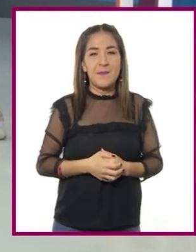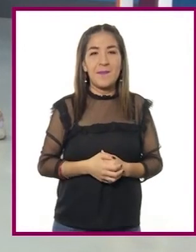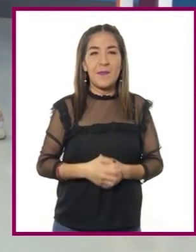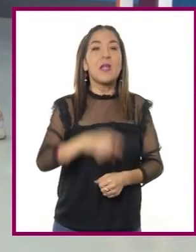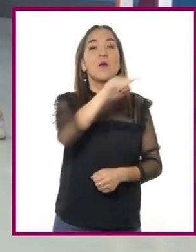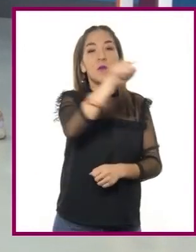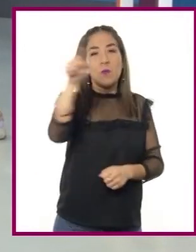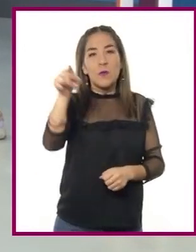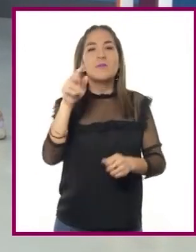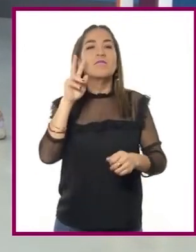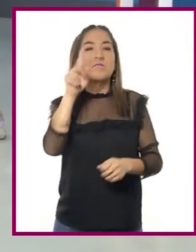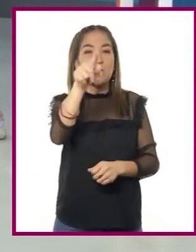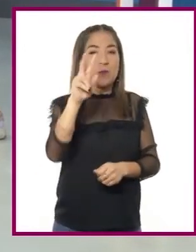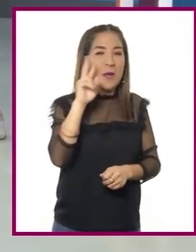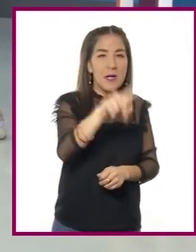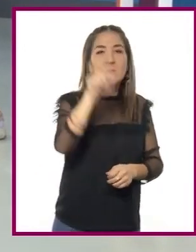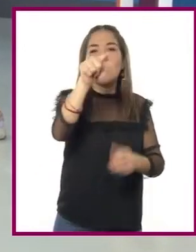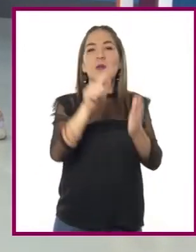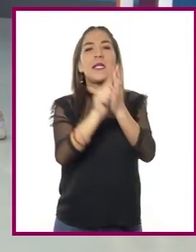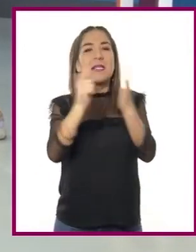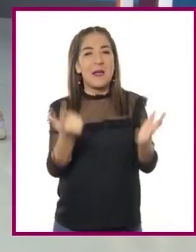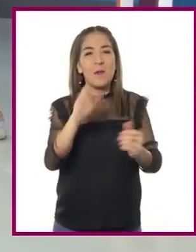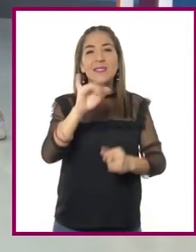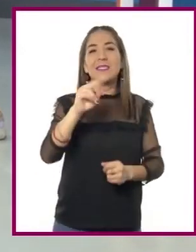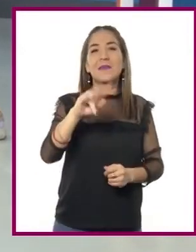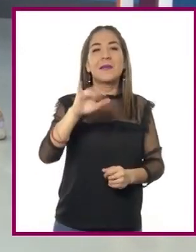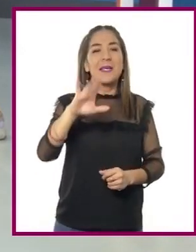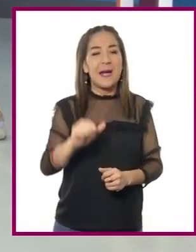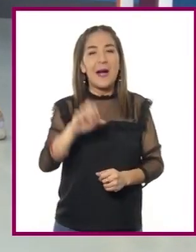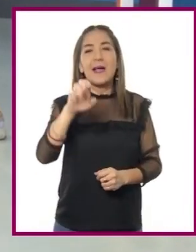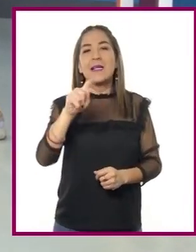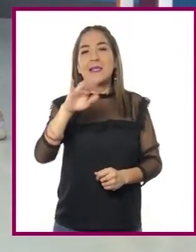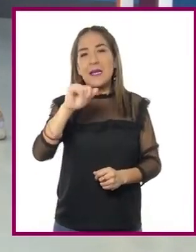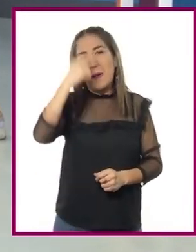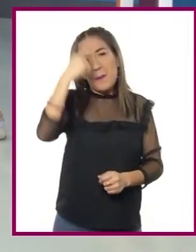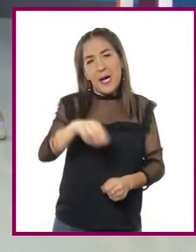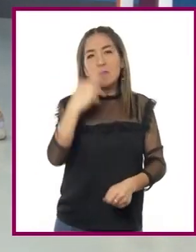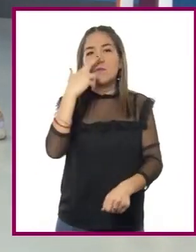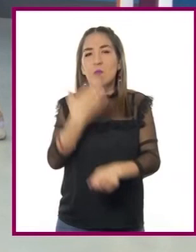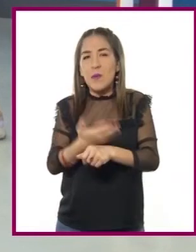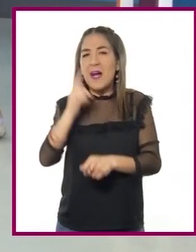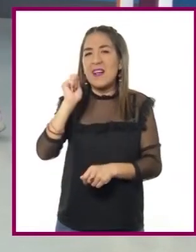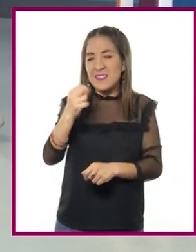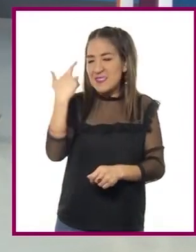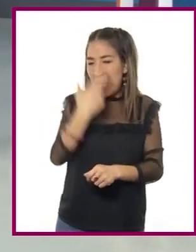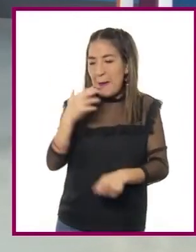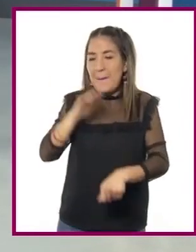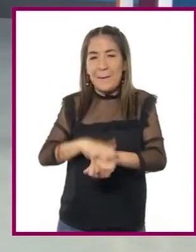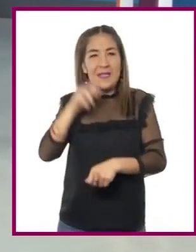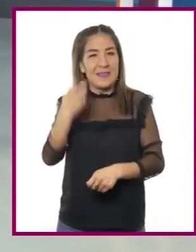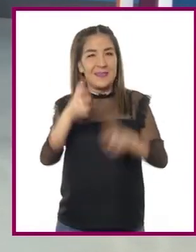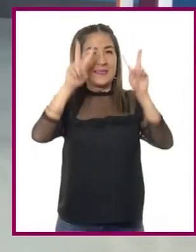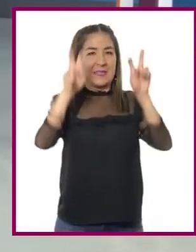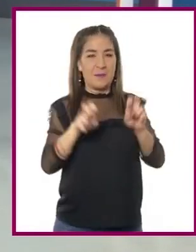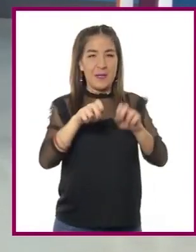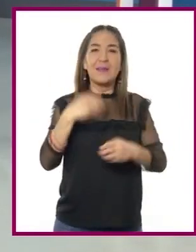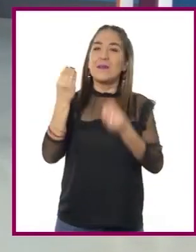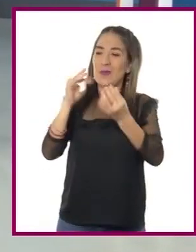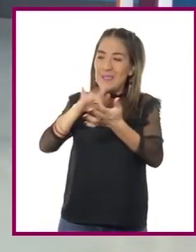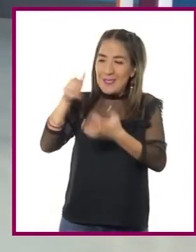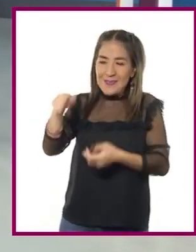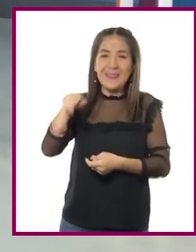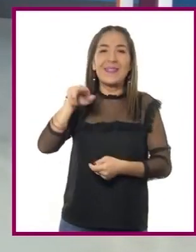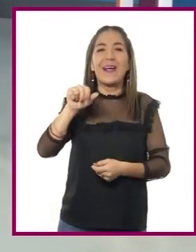les invito a que consulten su libro de texto para informarse más sobre el tema. Nadia, agradezco mucho tu